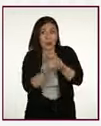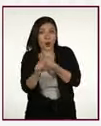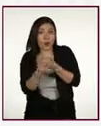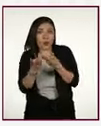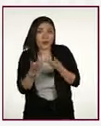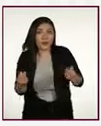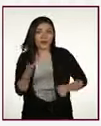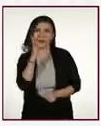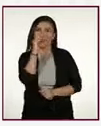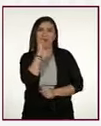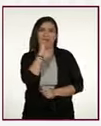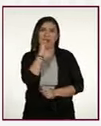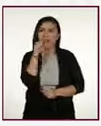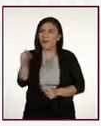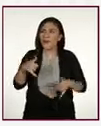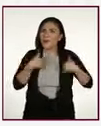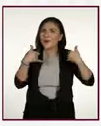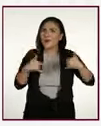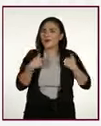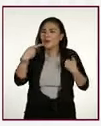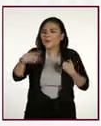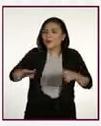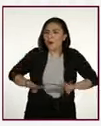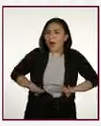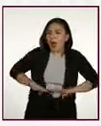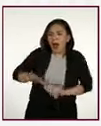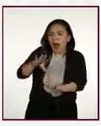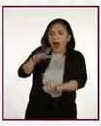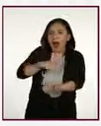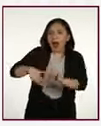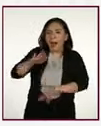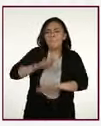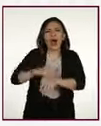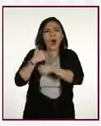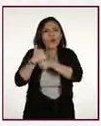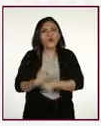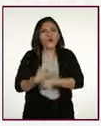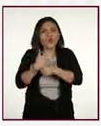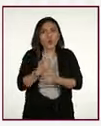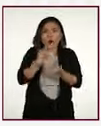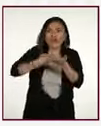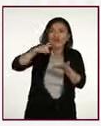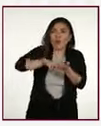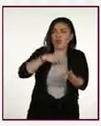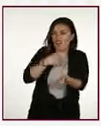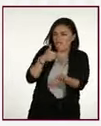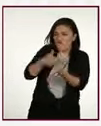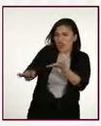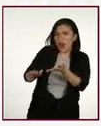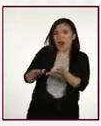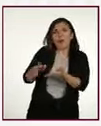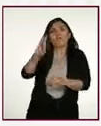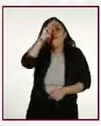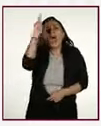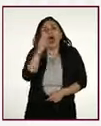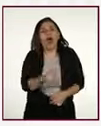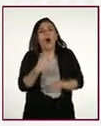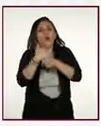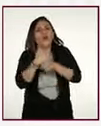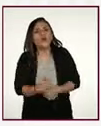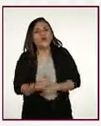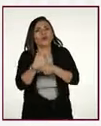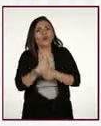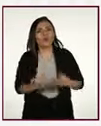hacer. Y no, o sea, es un chico que está en una situación vulnerable y que lo ponemos en un nivel de mayor vulnerabilidad cuando en